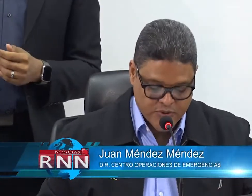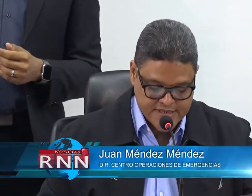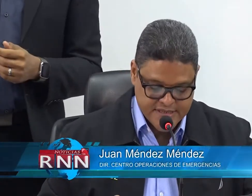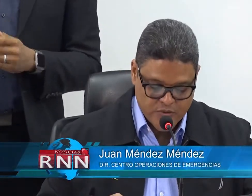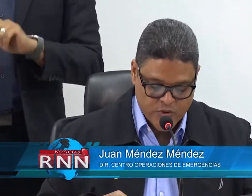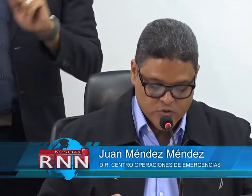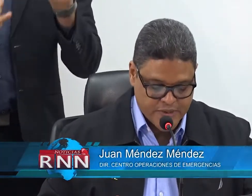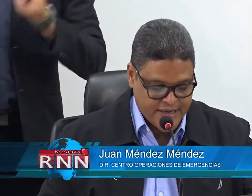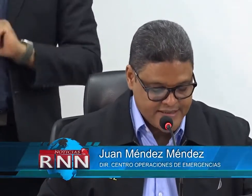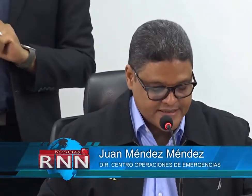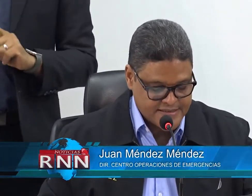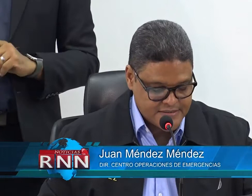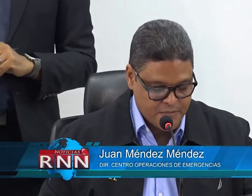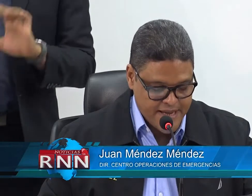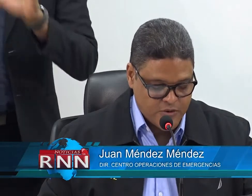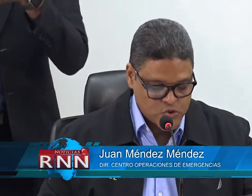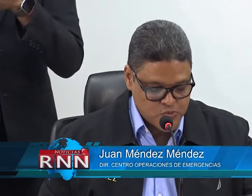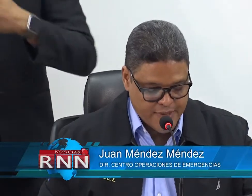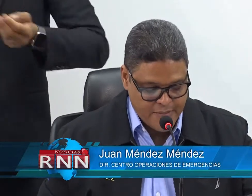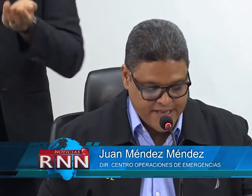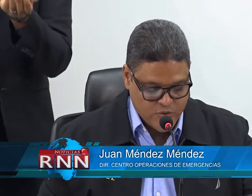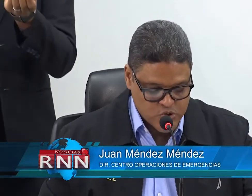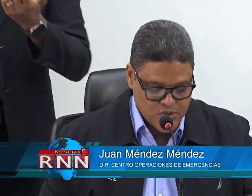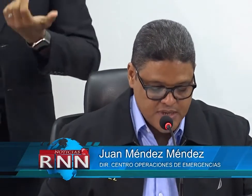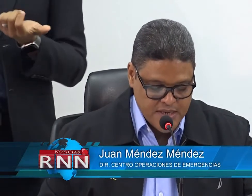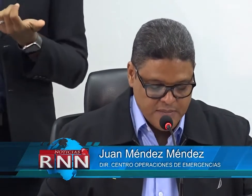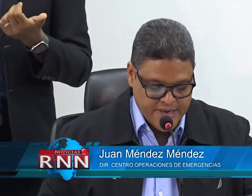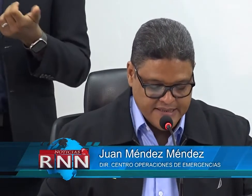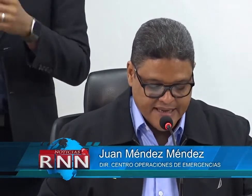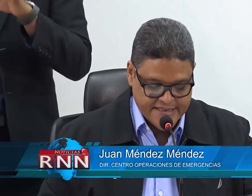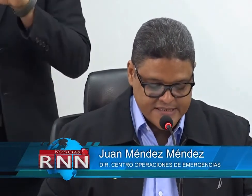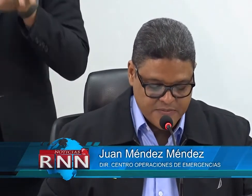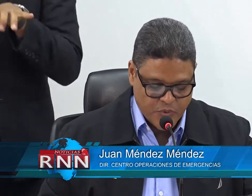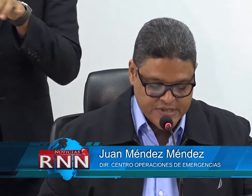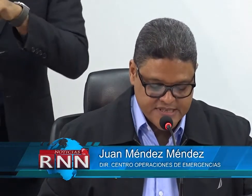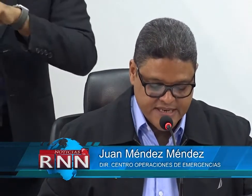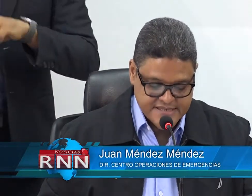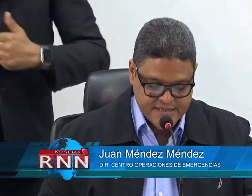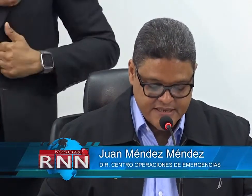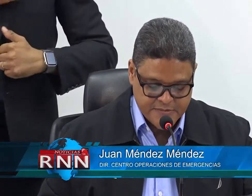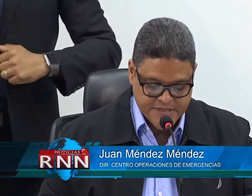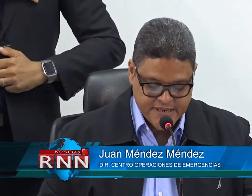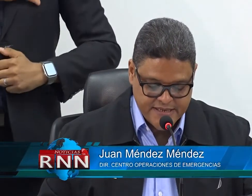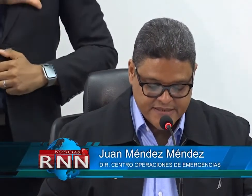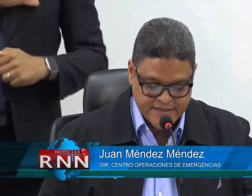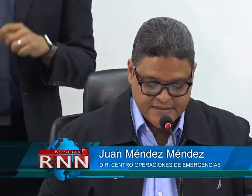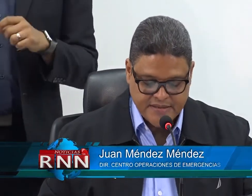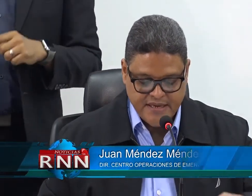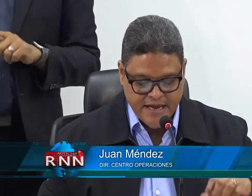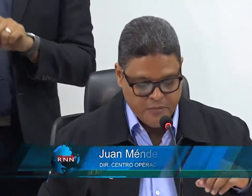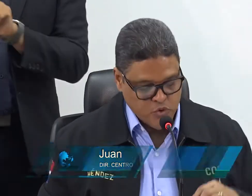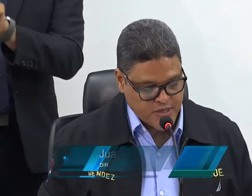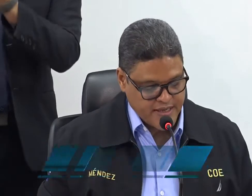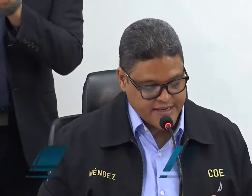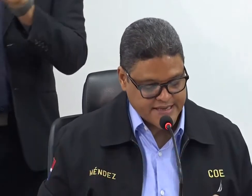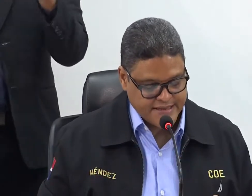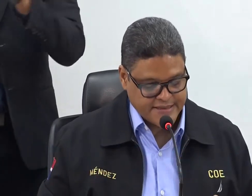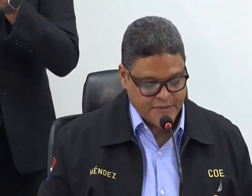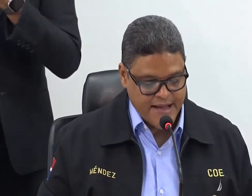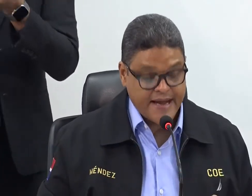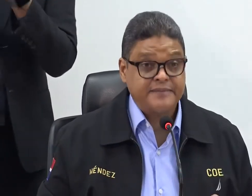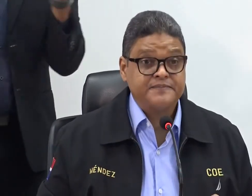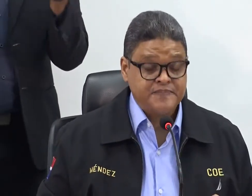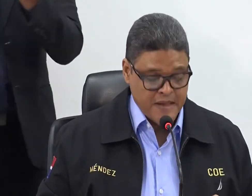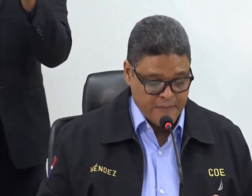46.332 personas, incluidos brigadistas, médicos, paramédicos, militares, policías y especialistas en búsqueda y